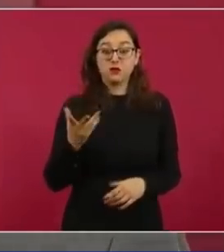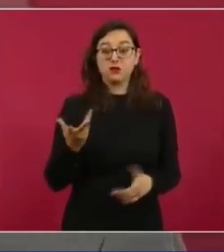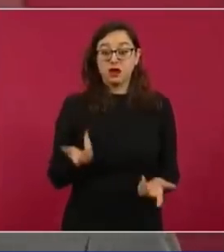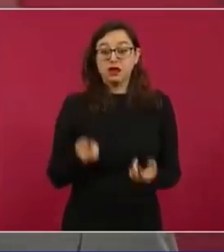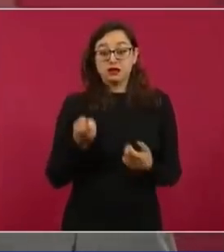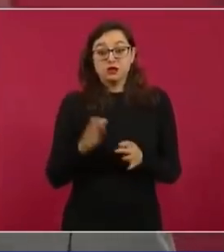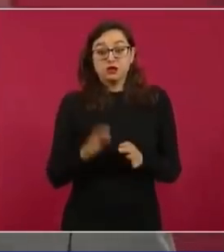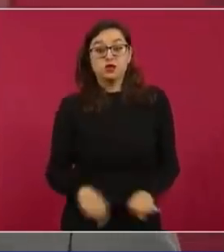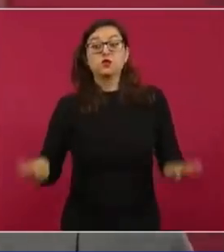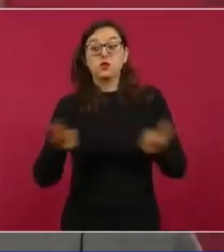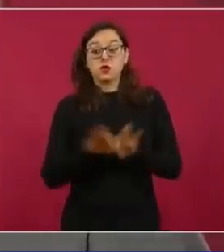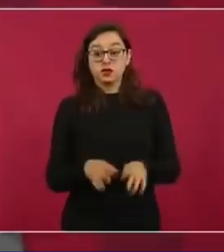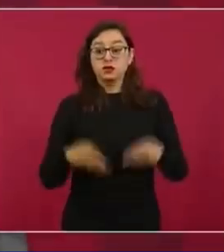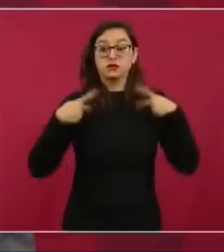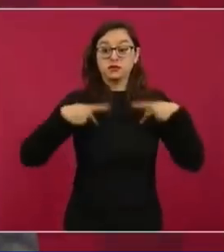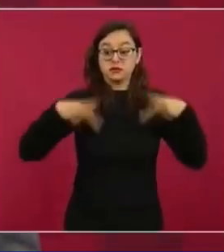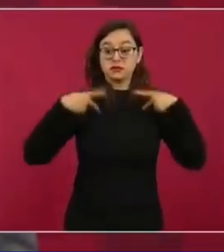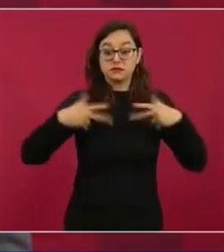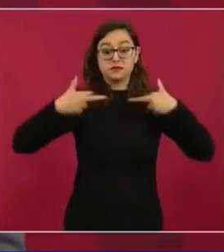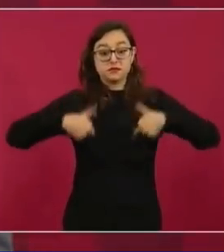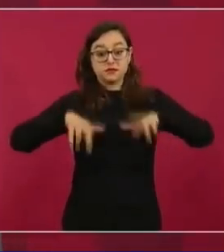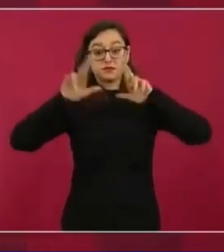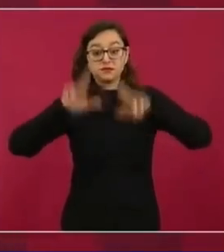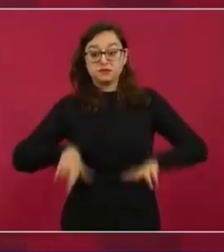de Estado, los hombres de nación,